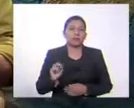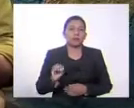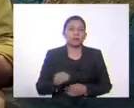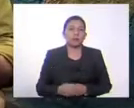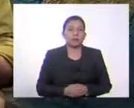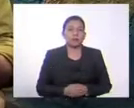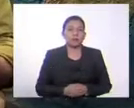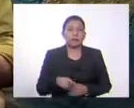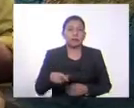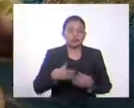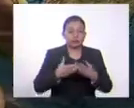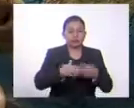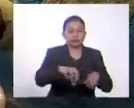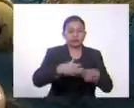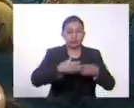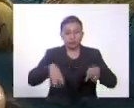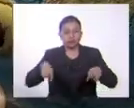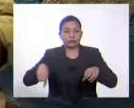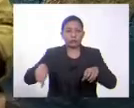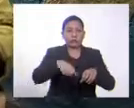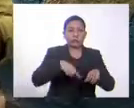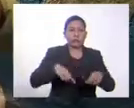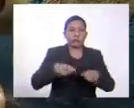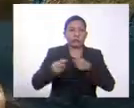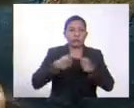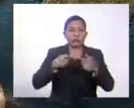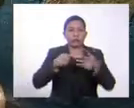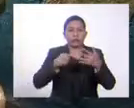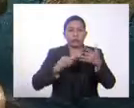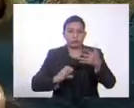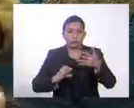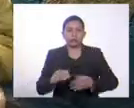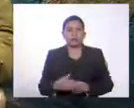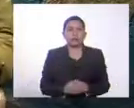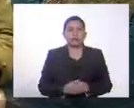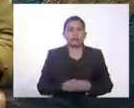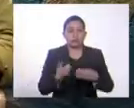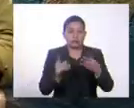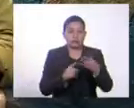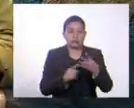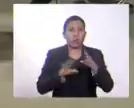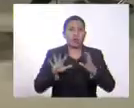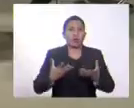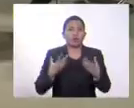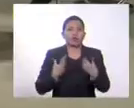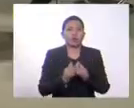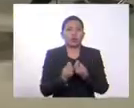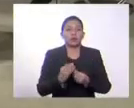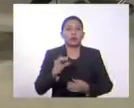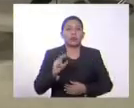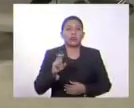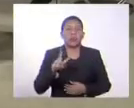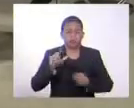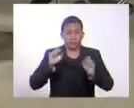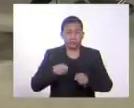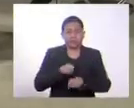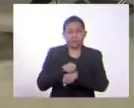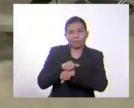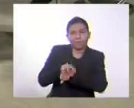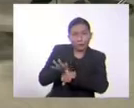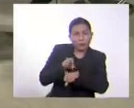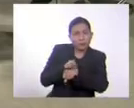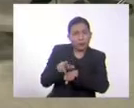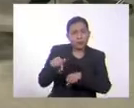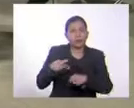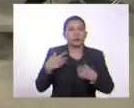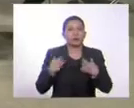cómo la sociedad civil también puede incidir en la sociedad política. Excelente. Gracias, Candy. Gracias, Federico,